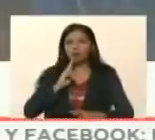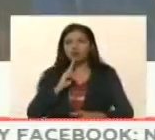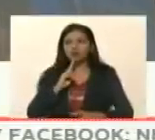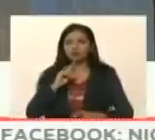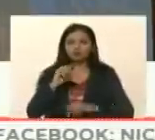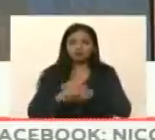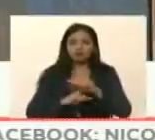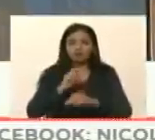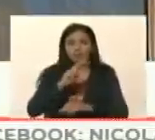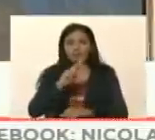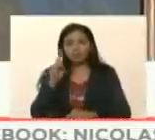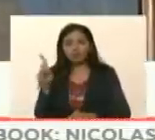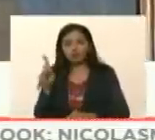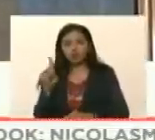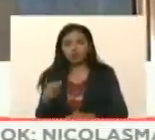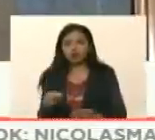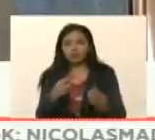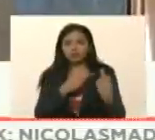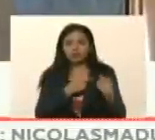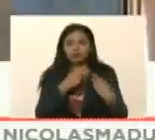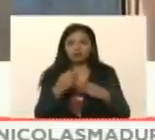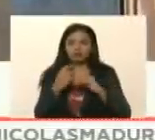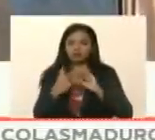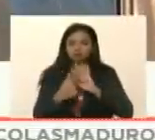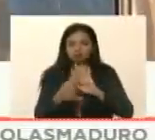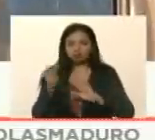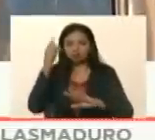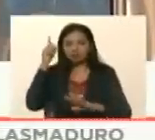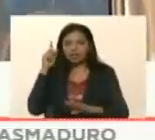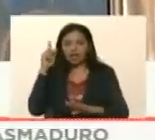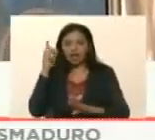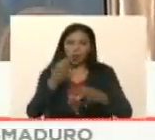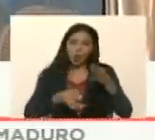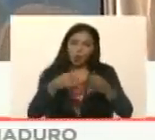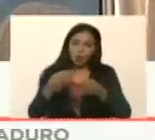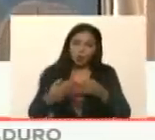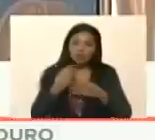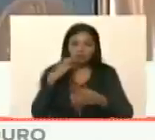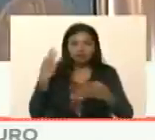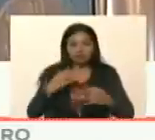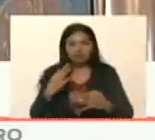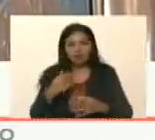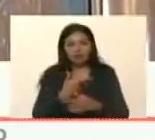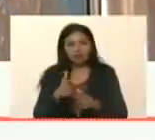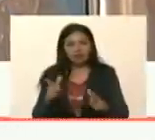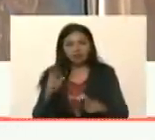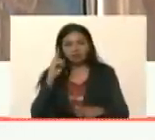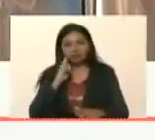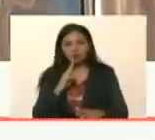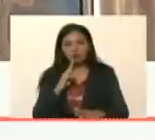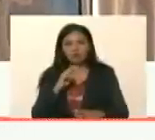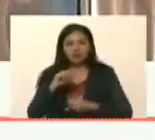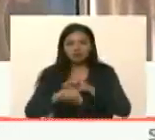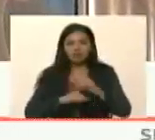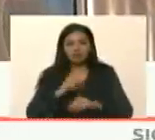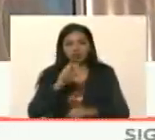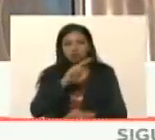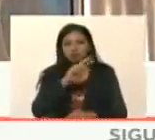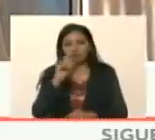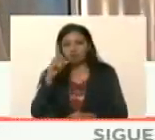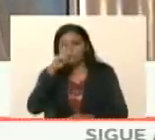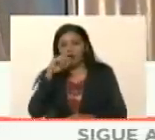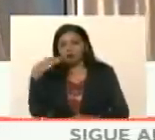siglo XXI. Representamos la idea justa, certera del libertador Simón Bolívar en el siglo XXI, 200 años